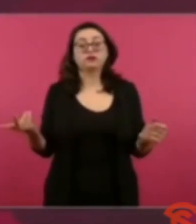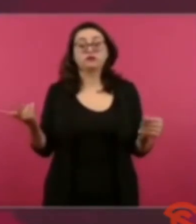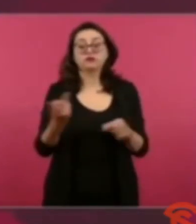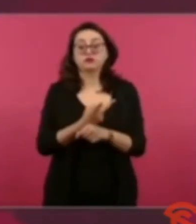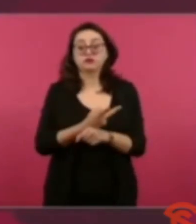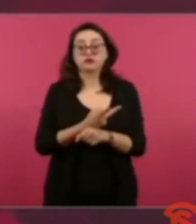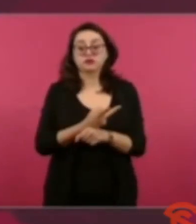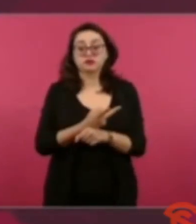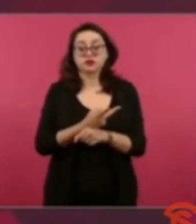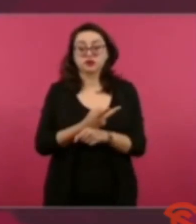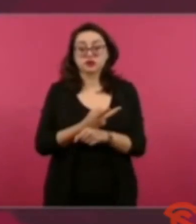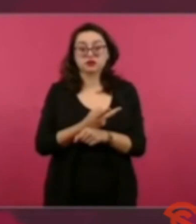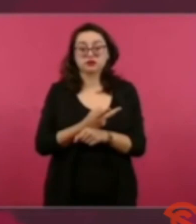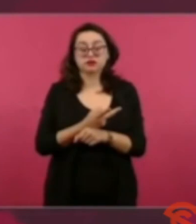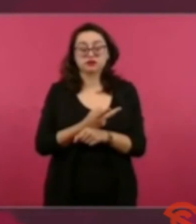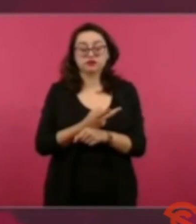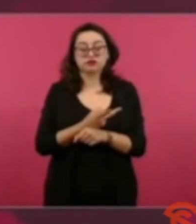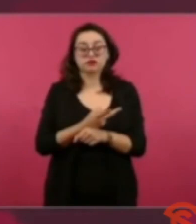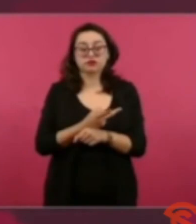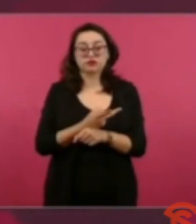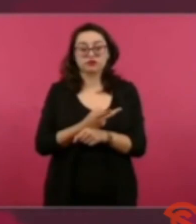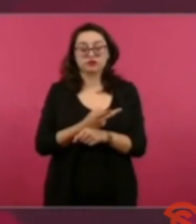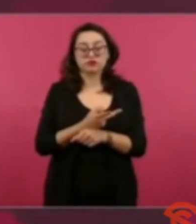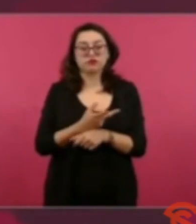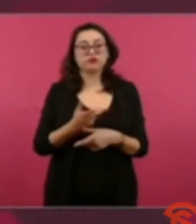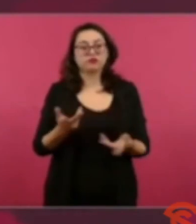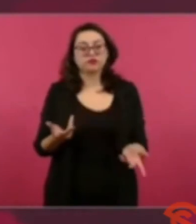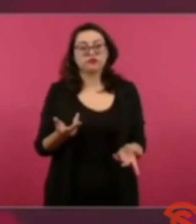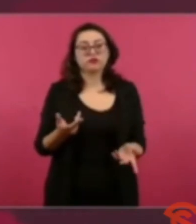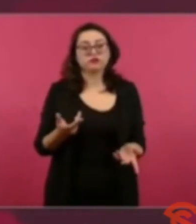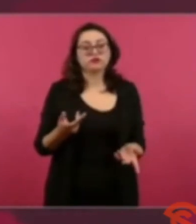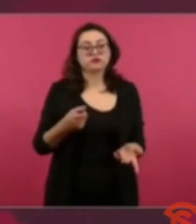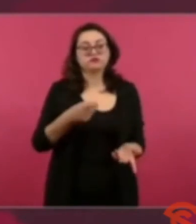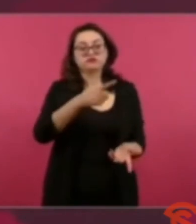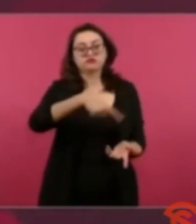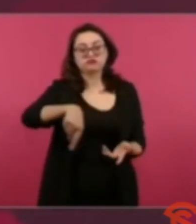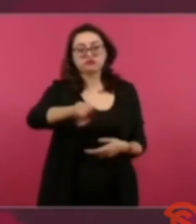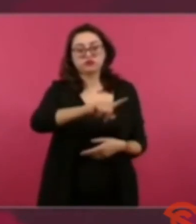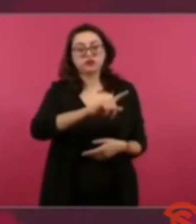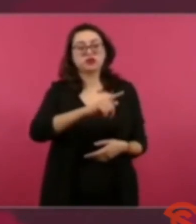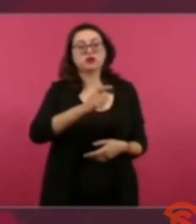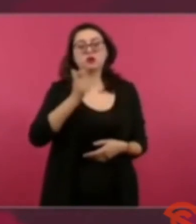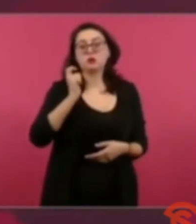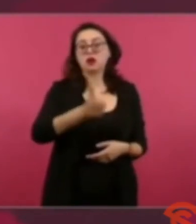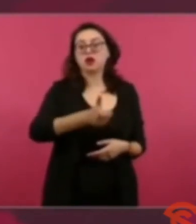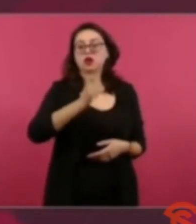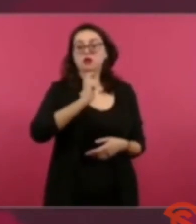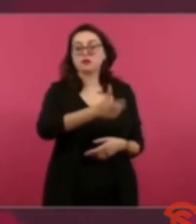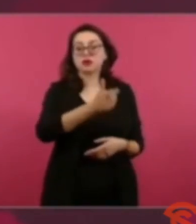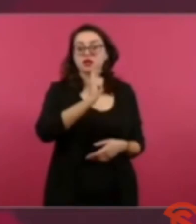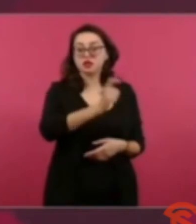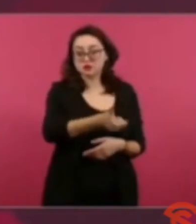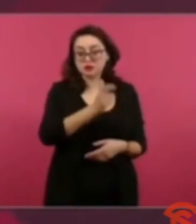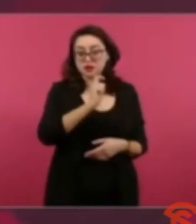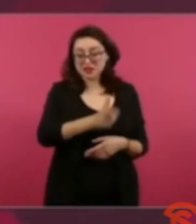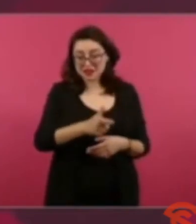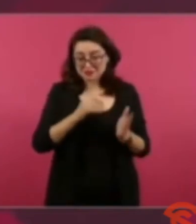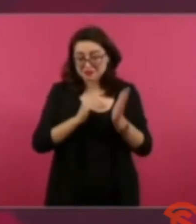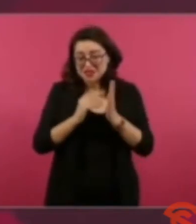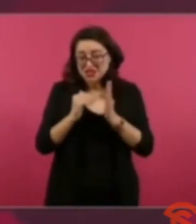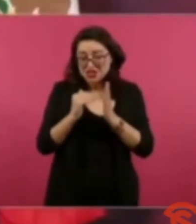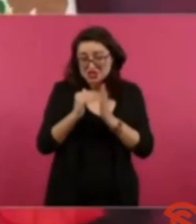en deuda pública todo lo que se les paga a las empresas extranjeras. Pero era tanto